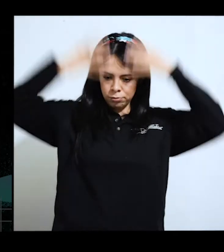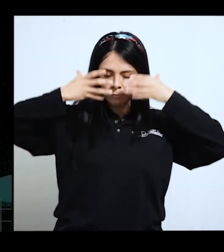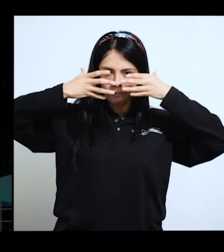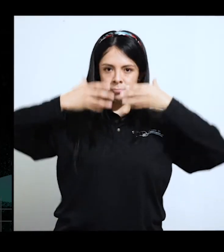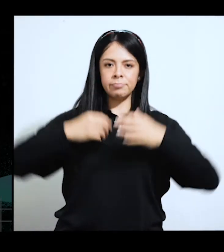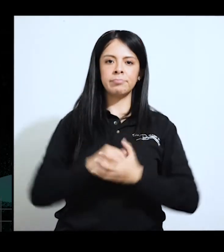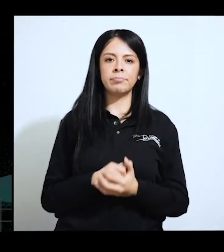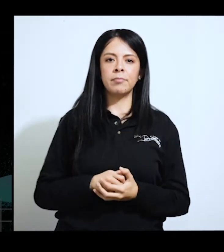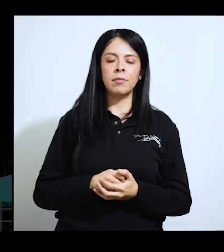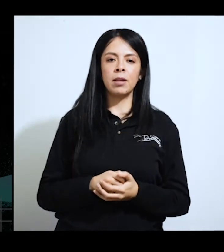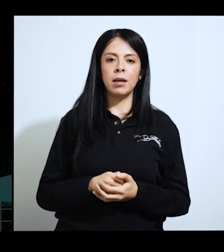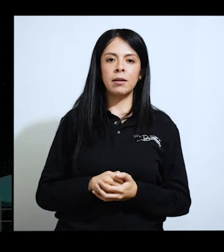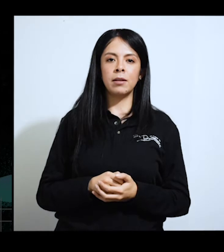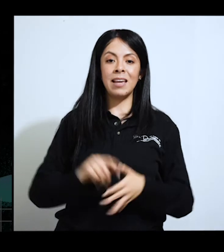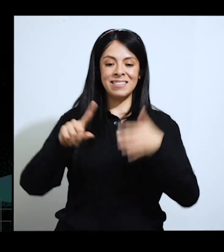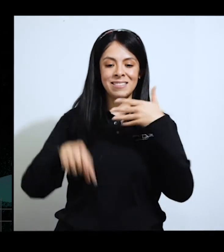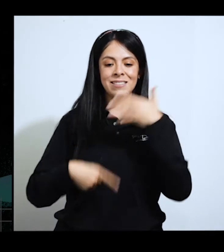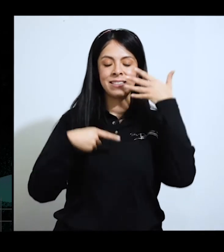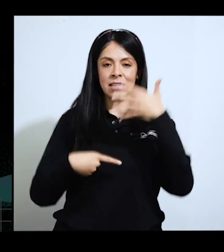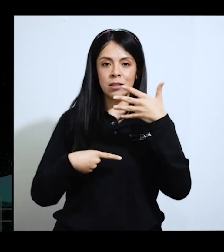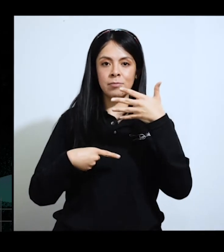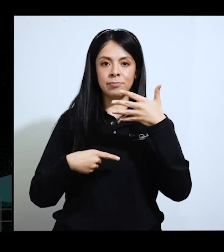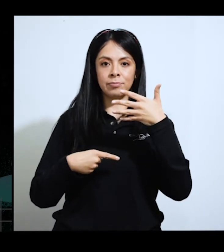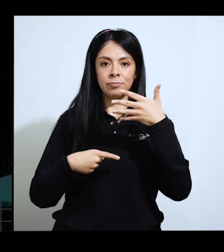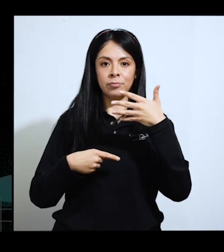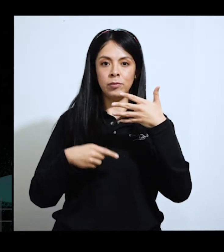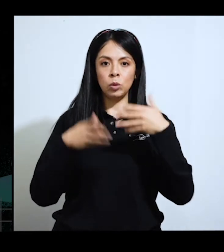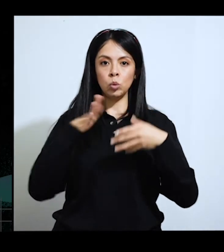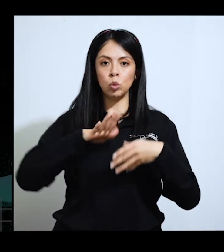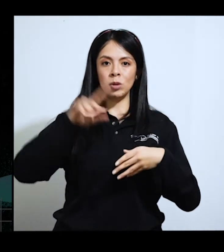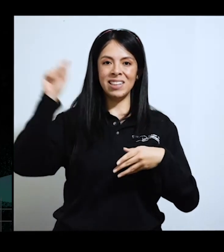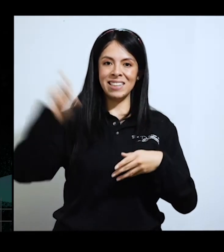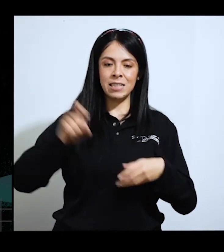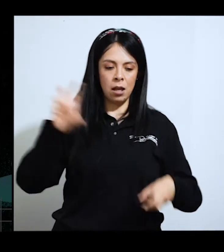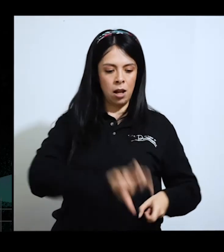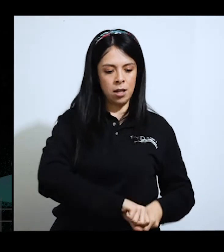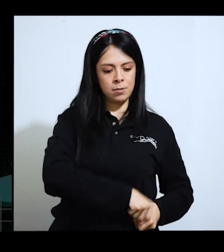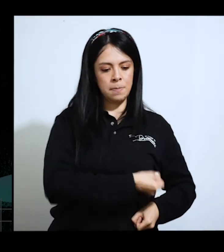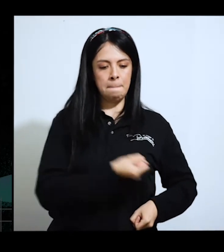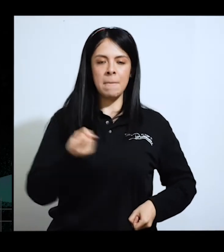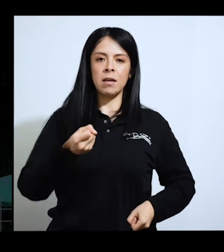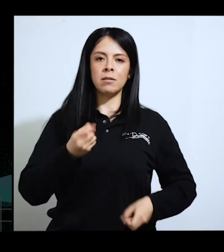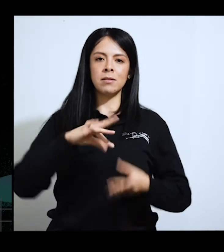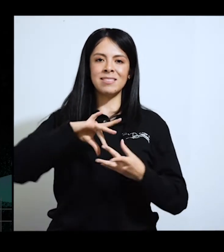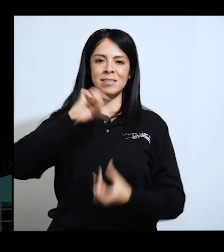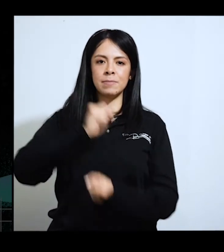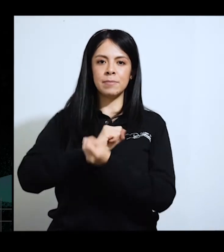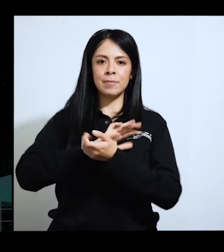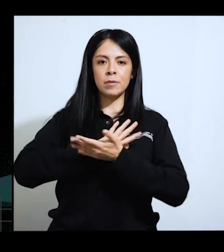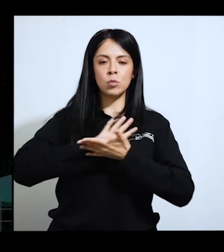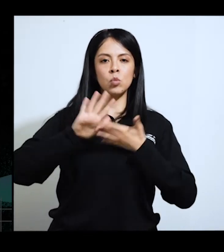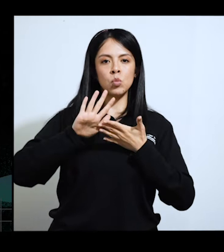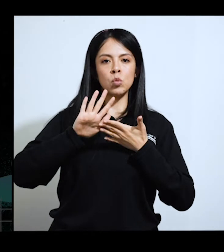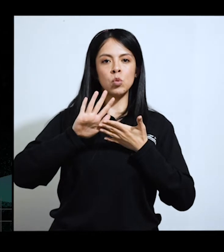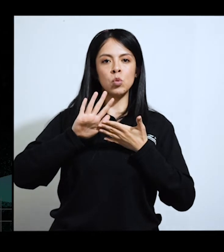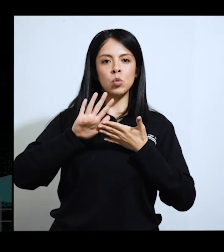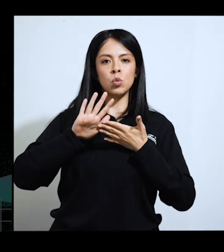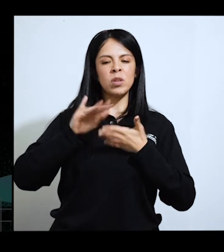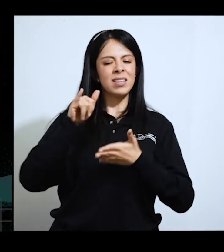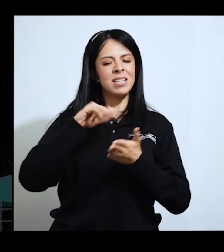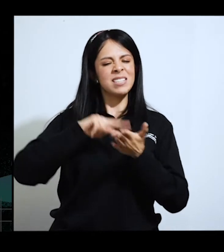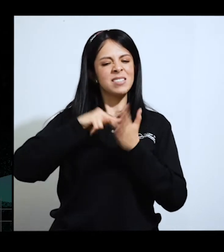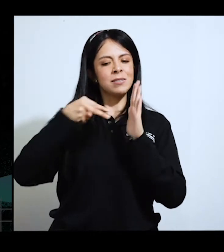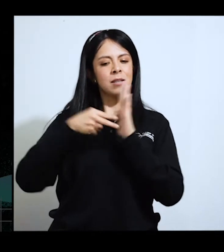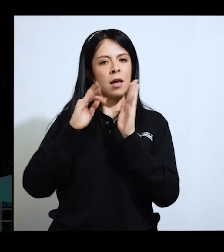Y luego, en sexto lugar, dice: tomen la espada del Espíritu, la cual es la palabra de